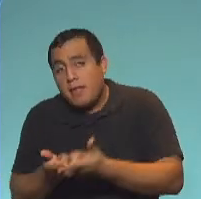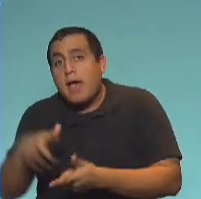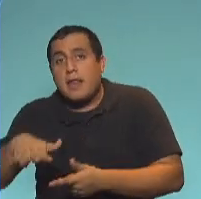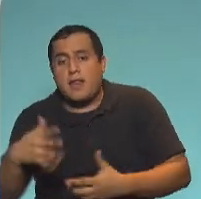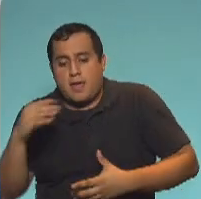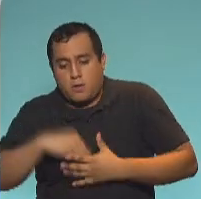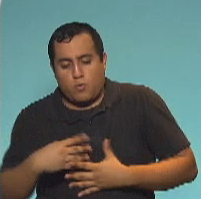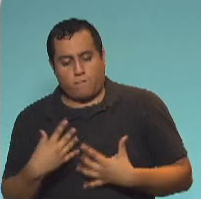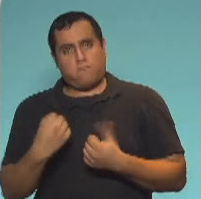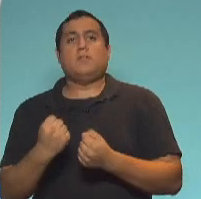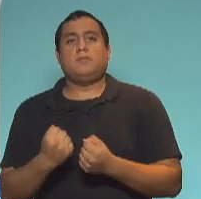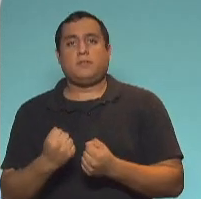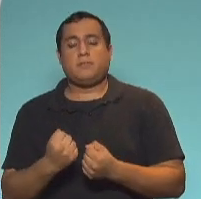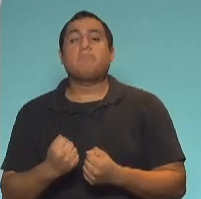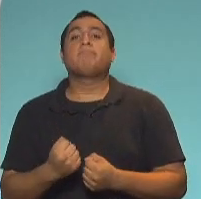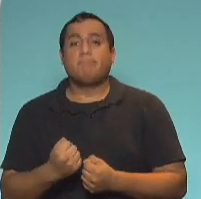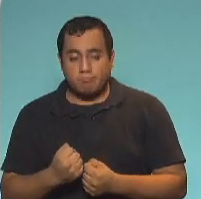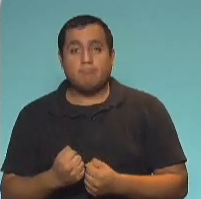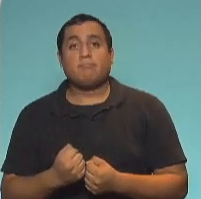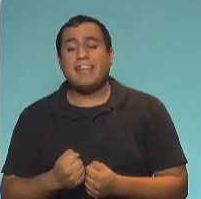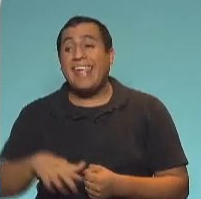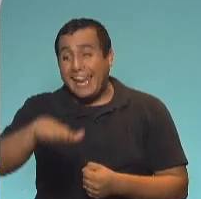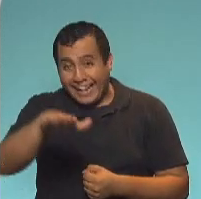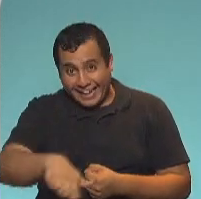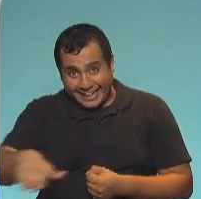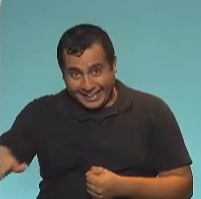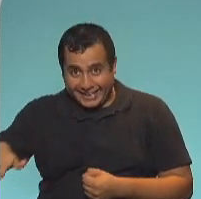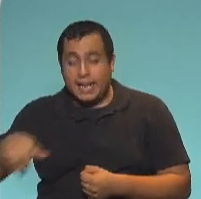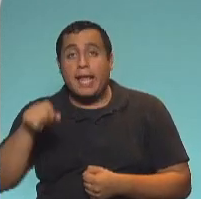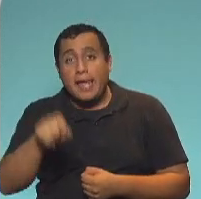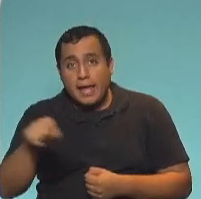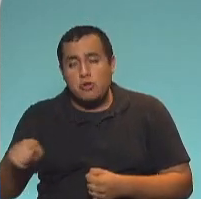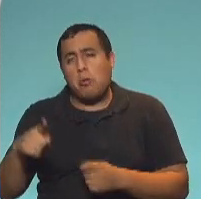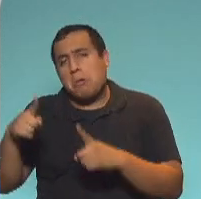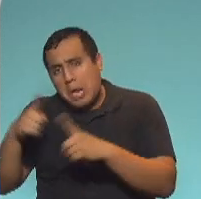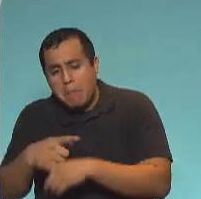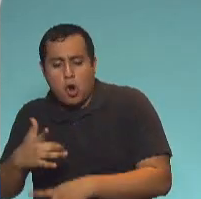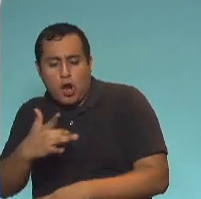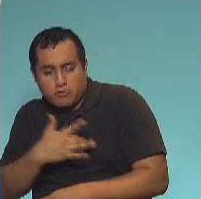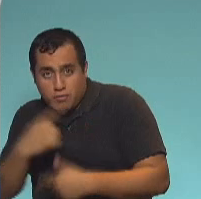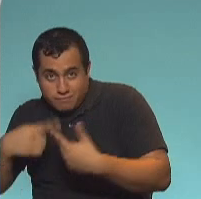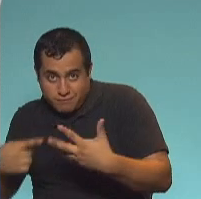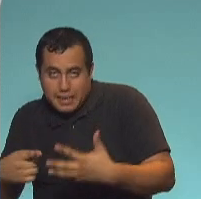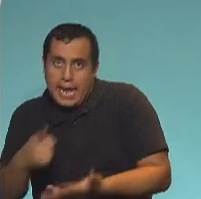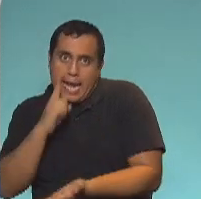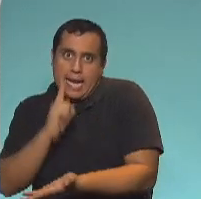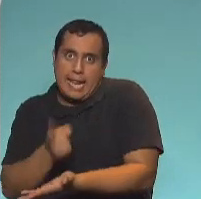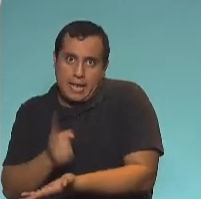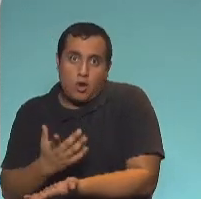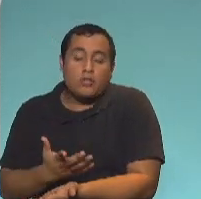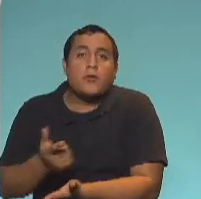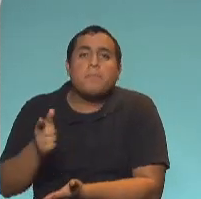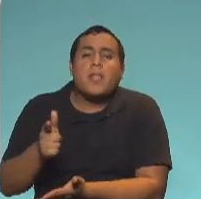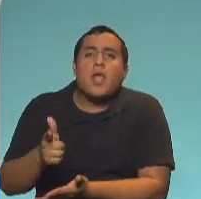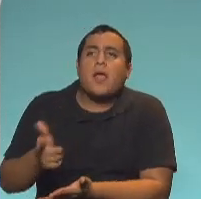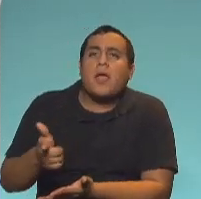garantizada los niños y niñas con estos criterios de riesgo son que tienen cobertura pública